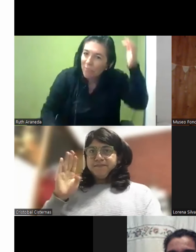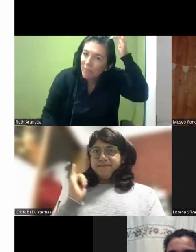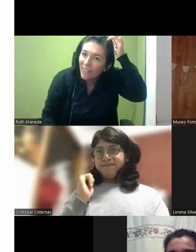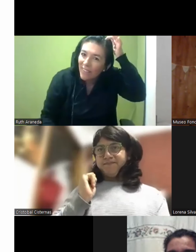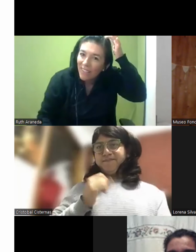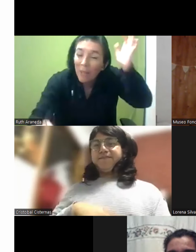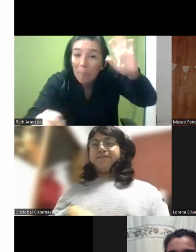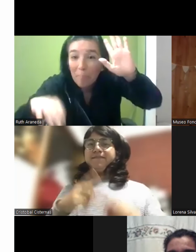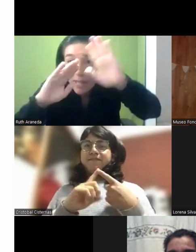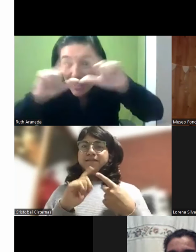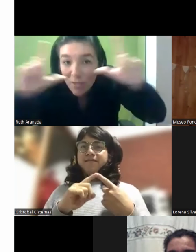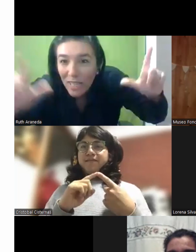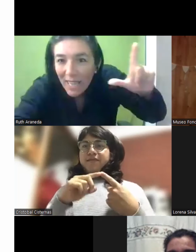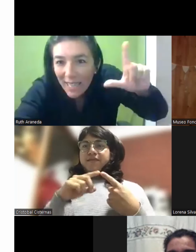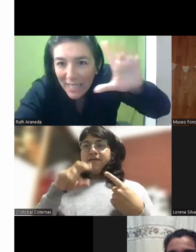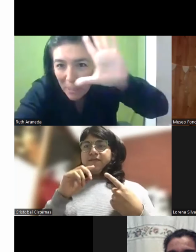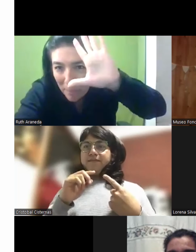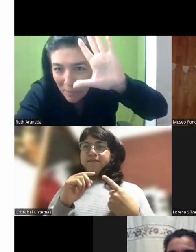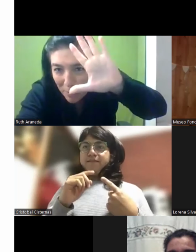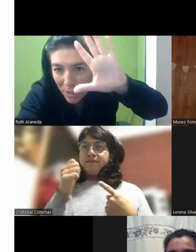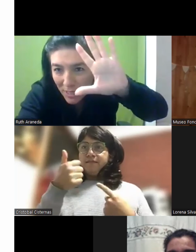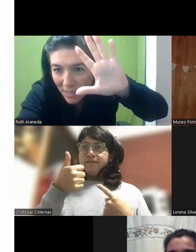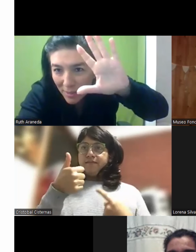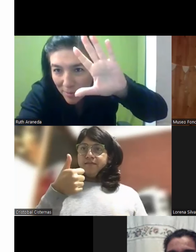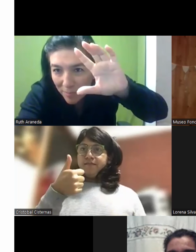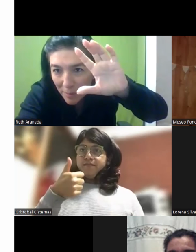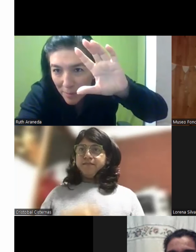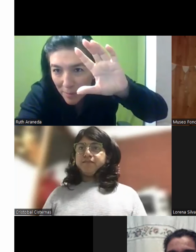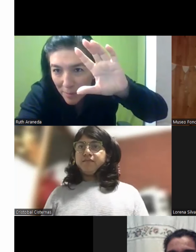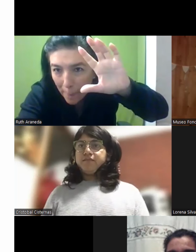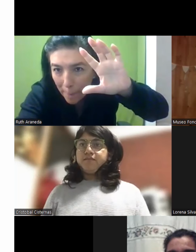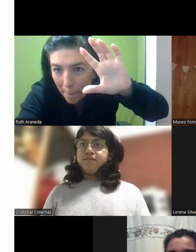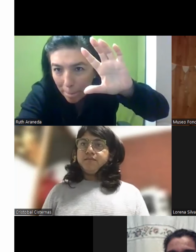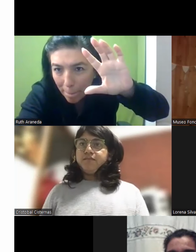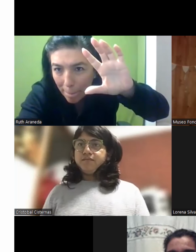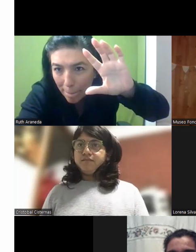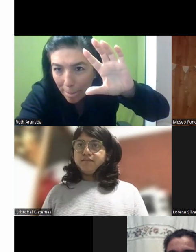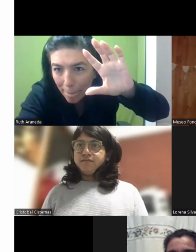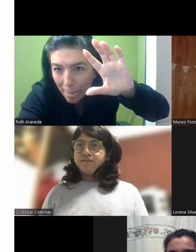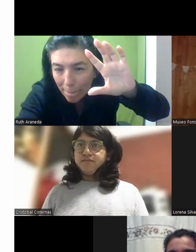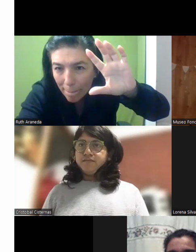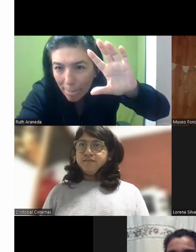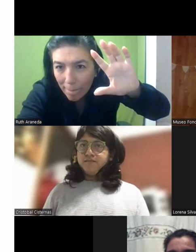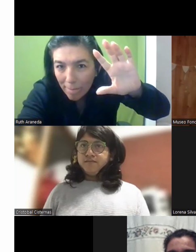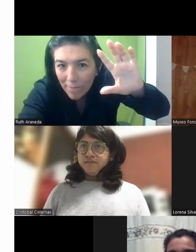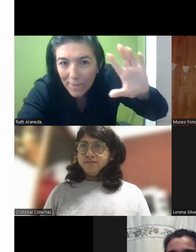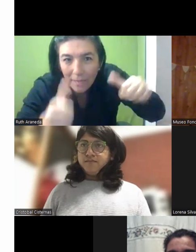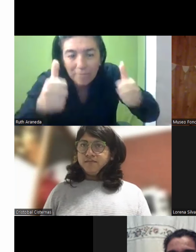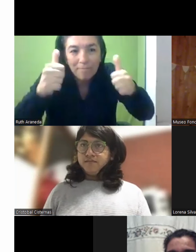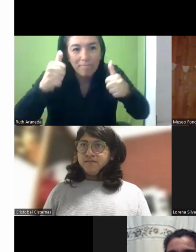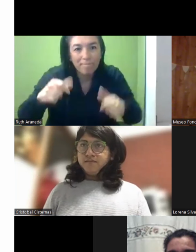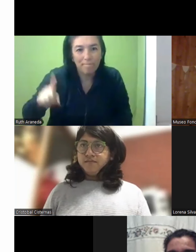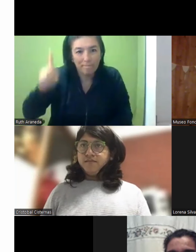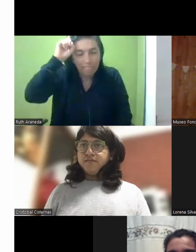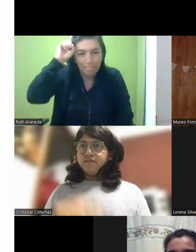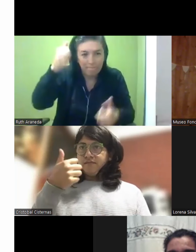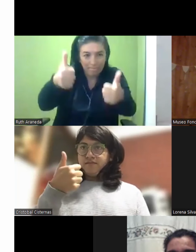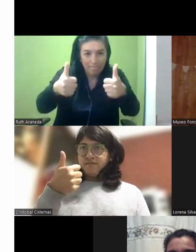sí. Te voy a atrapar, espérame un poquito. Y después te contesto a ti. Vale.